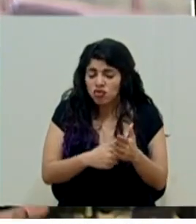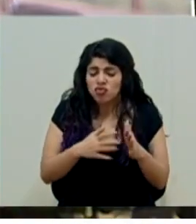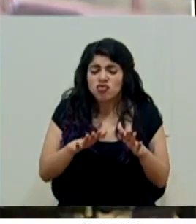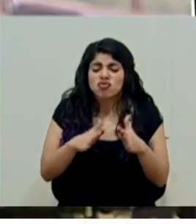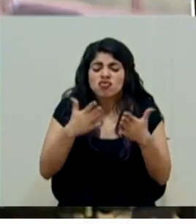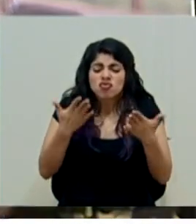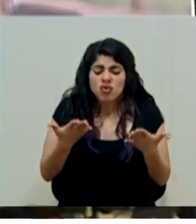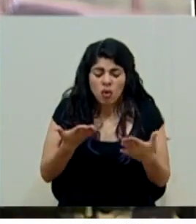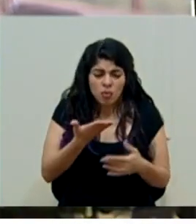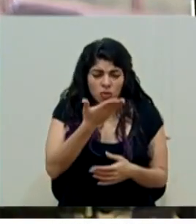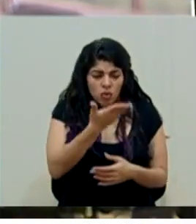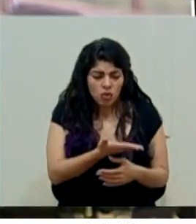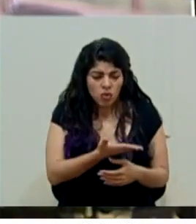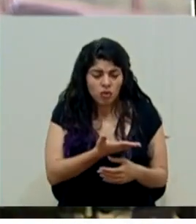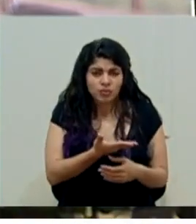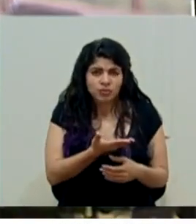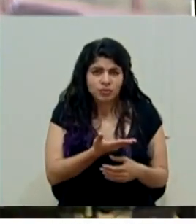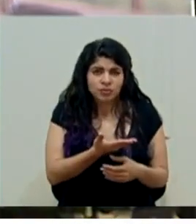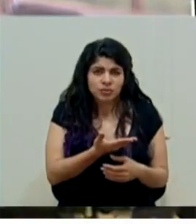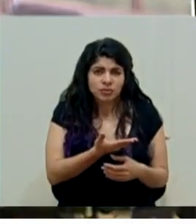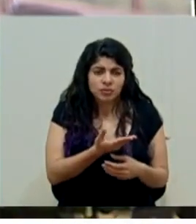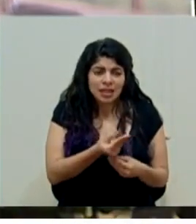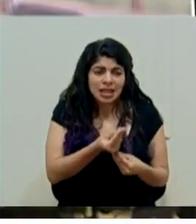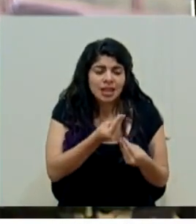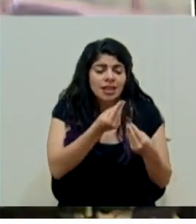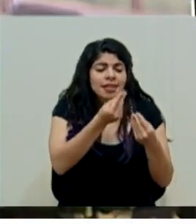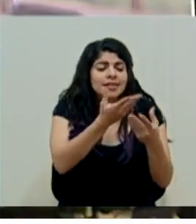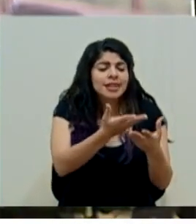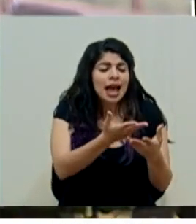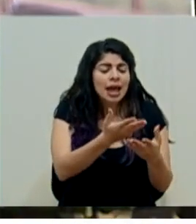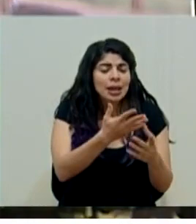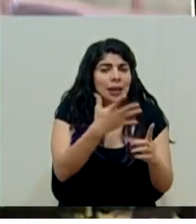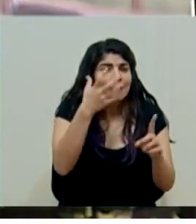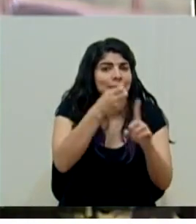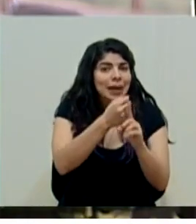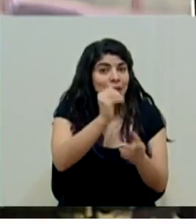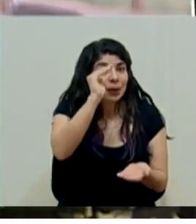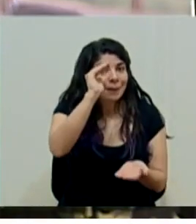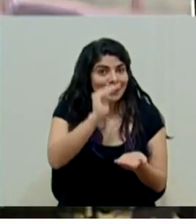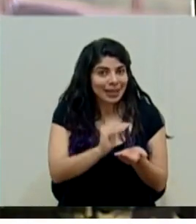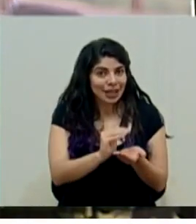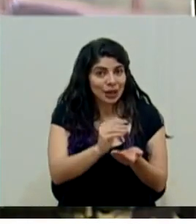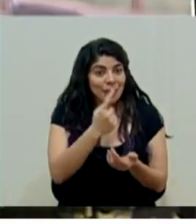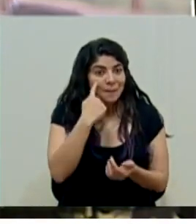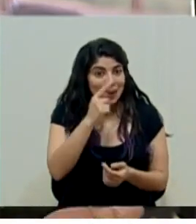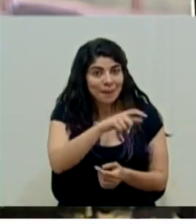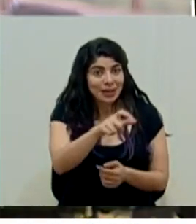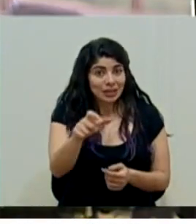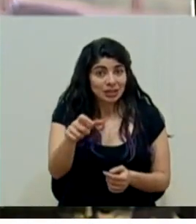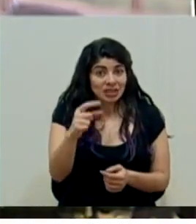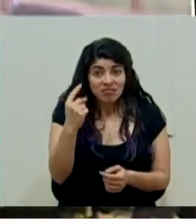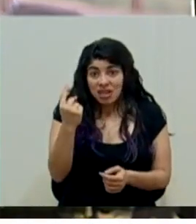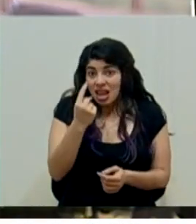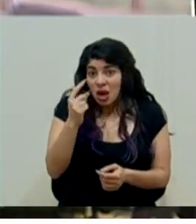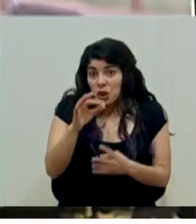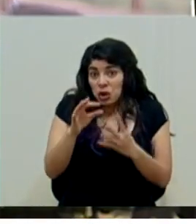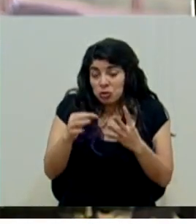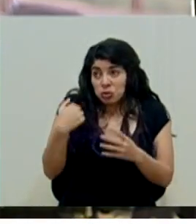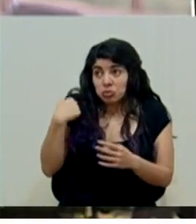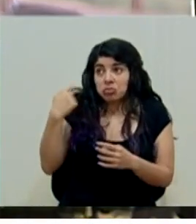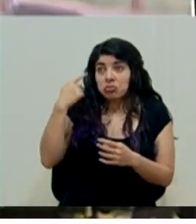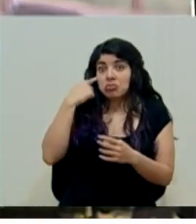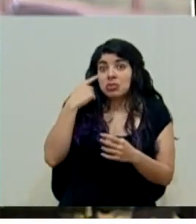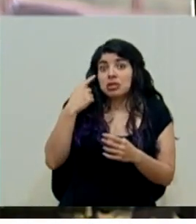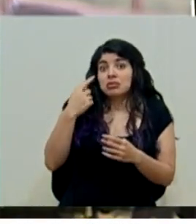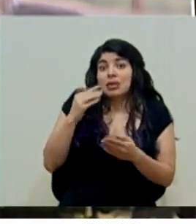¿Cómo generar un efecto menor en estas personas? La única alternativa uno creería que puede